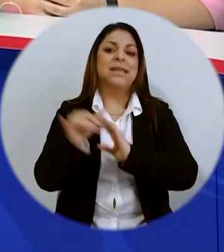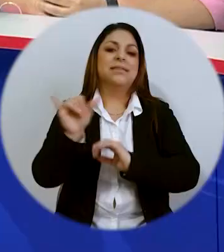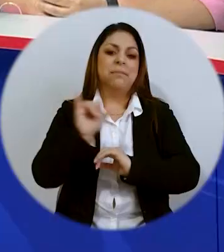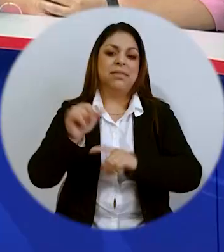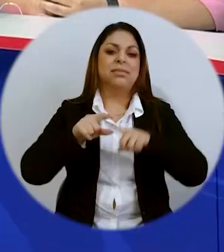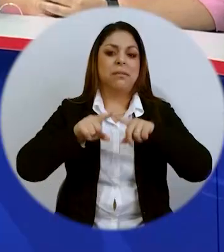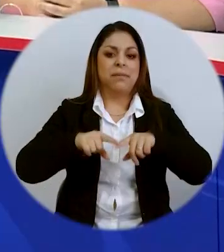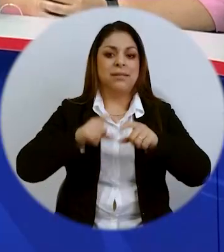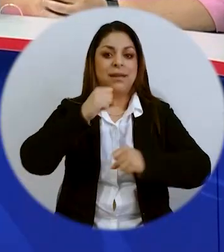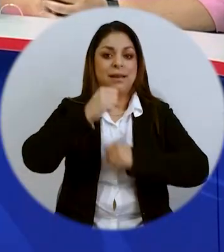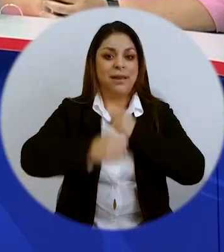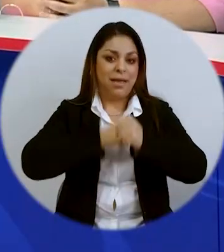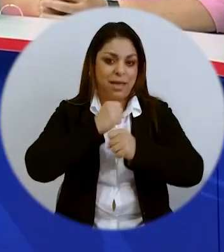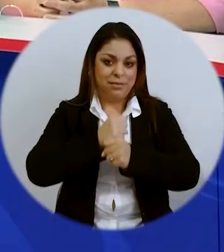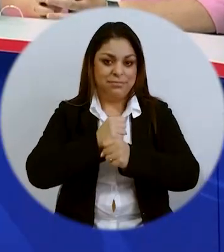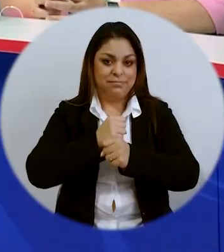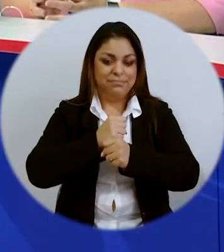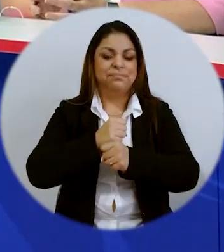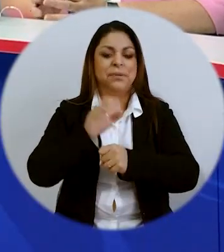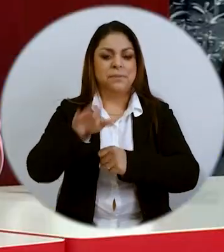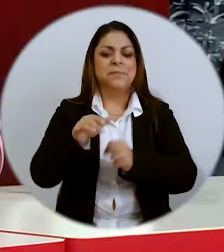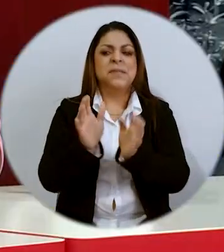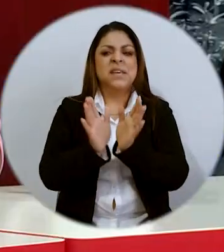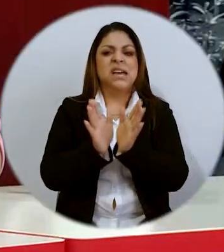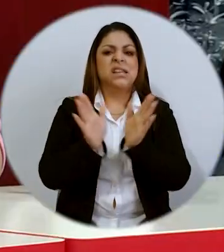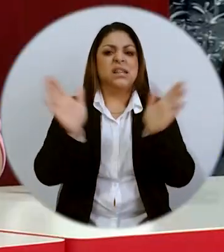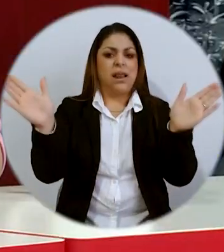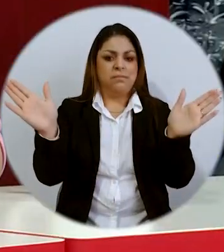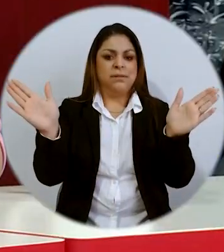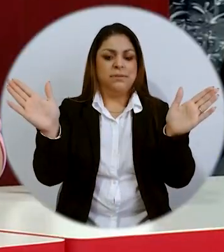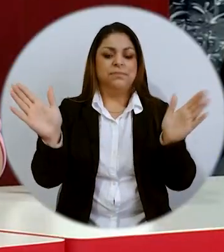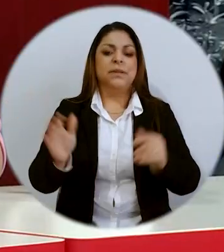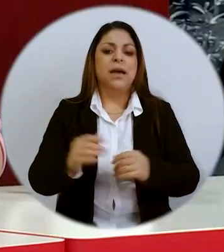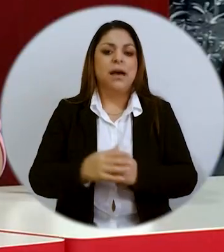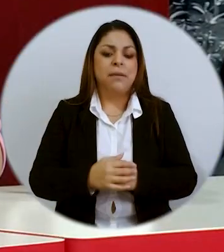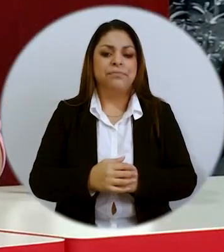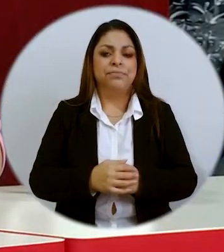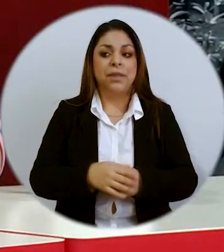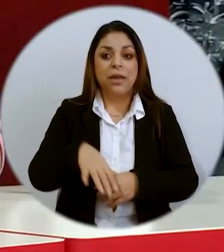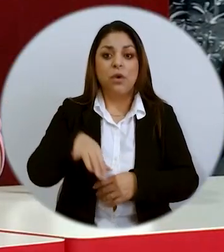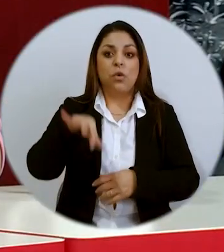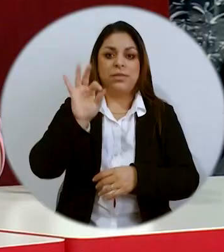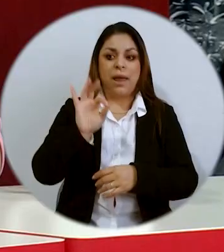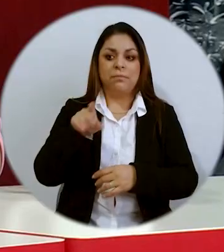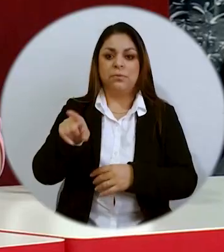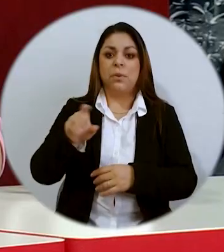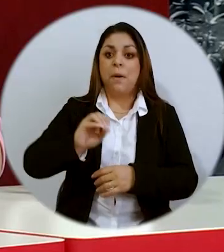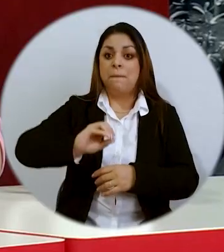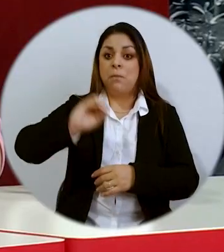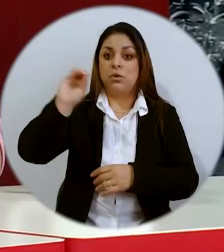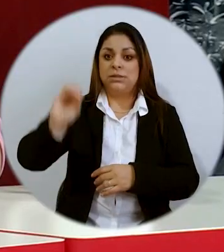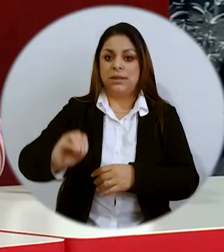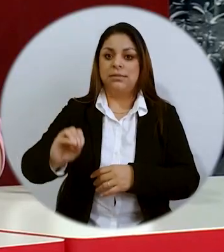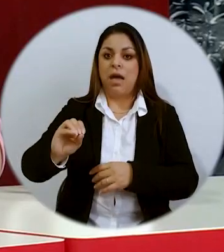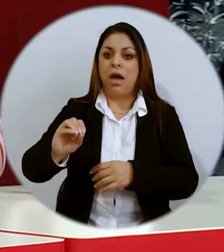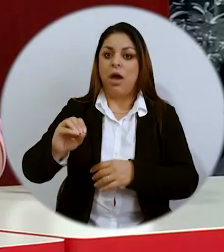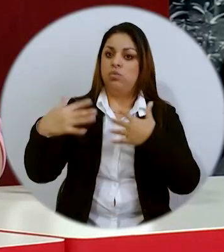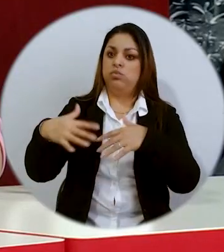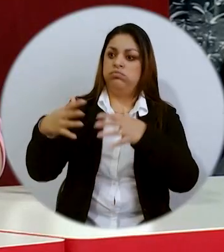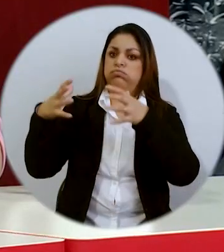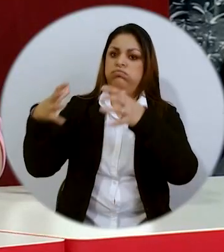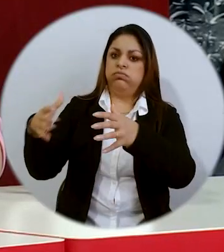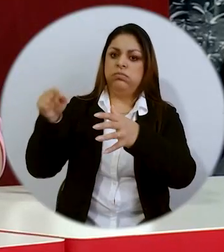y la edad. Entonces, en términos generales, encontramos que hay un porcentaje muy